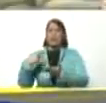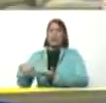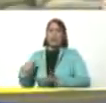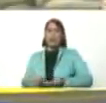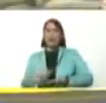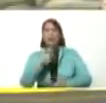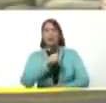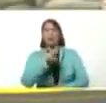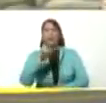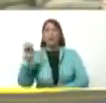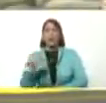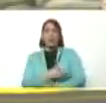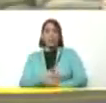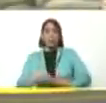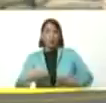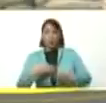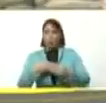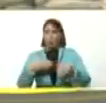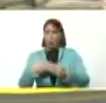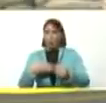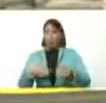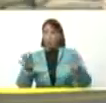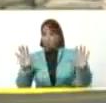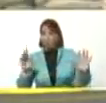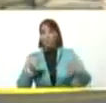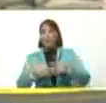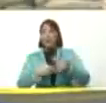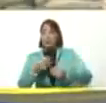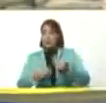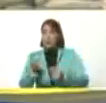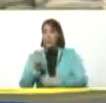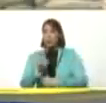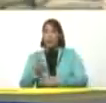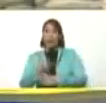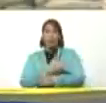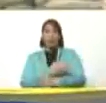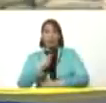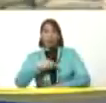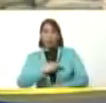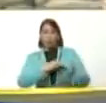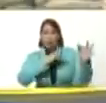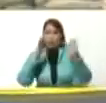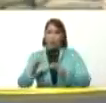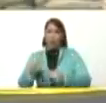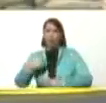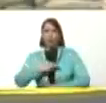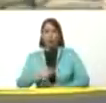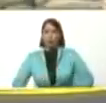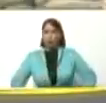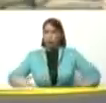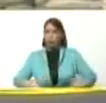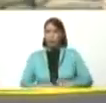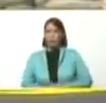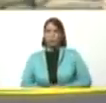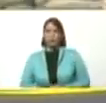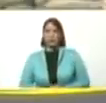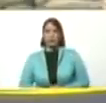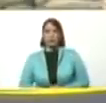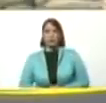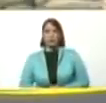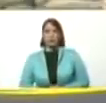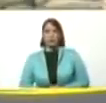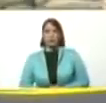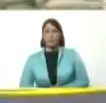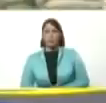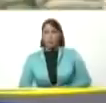Así era, señores embajadores. Así era esa Venezuela que heredamos nosotros del capitalismo